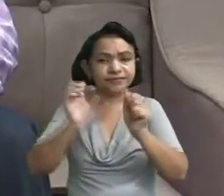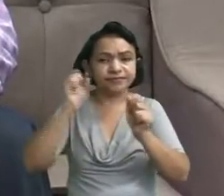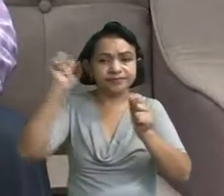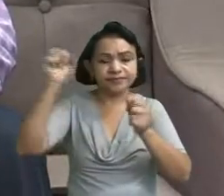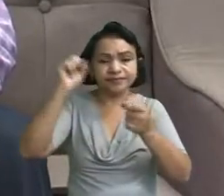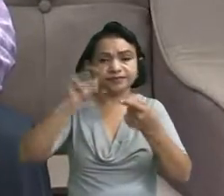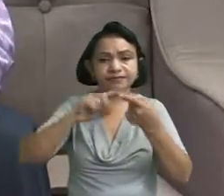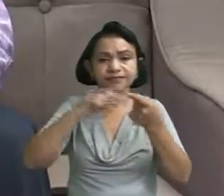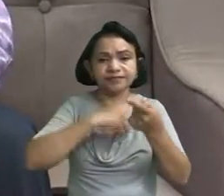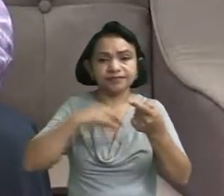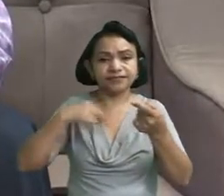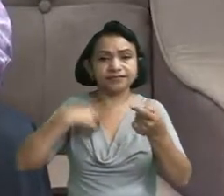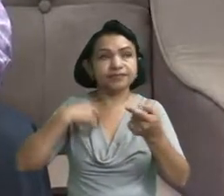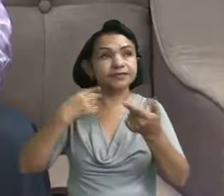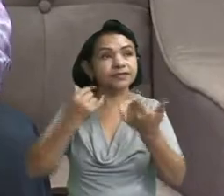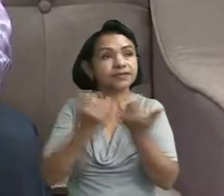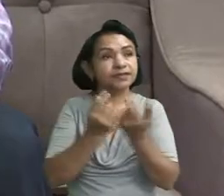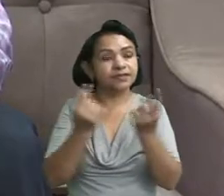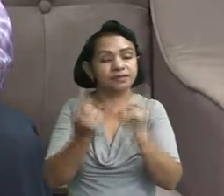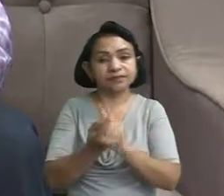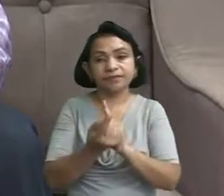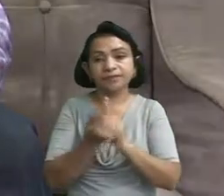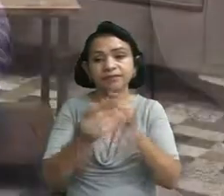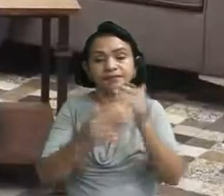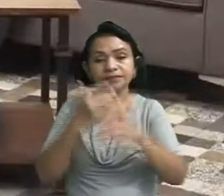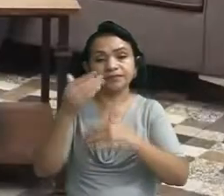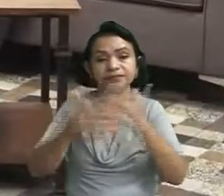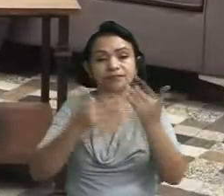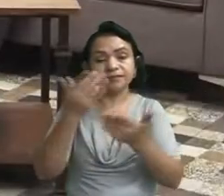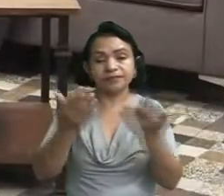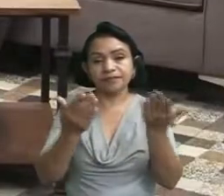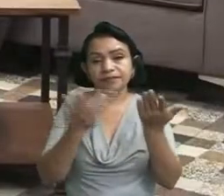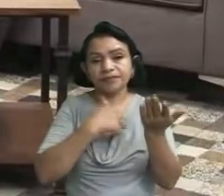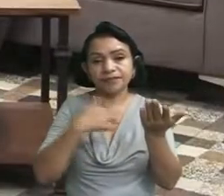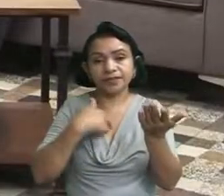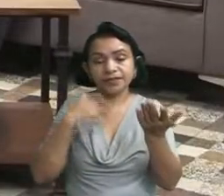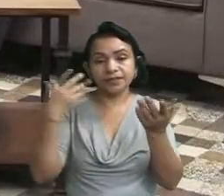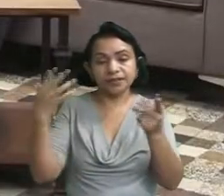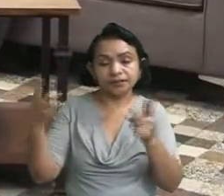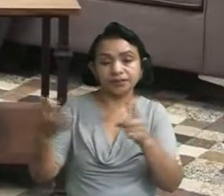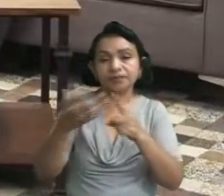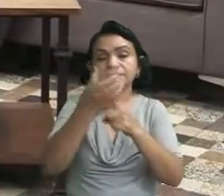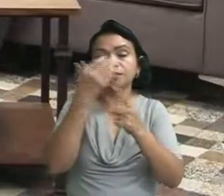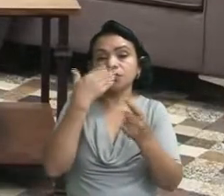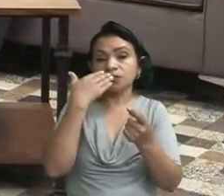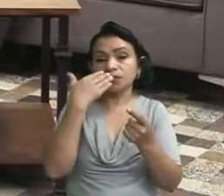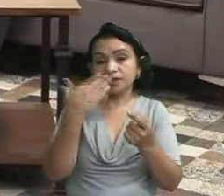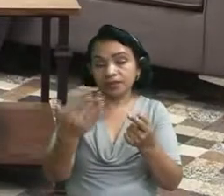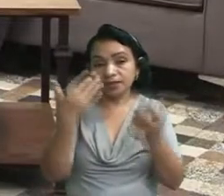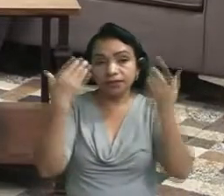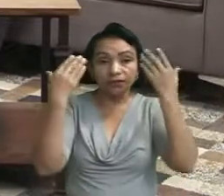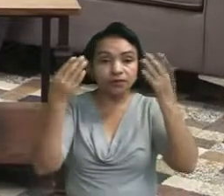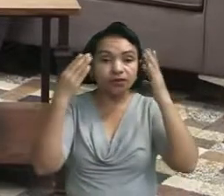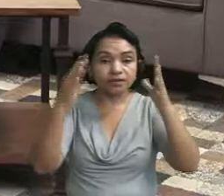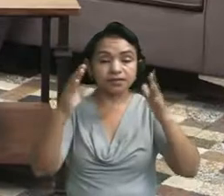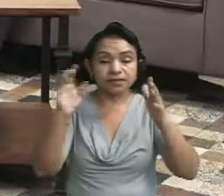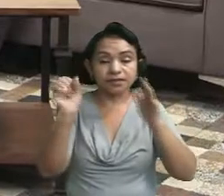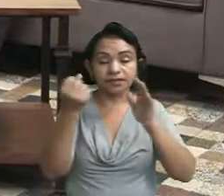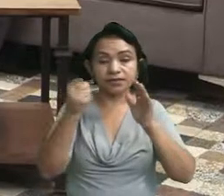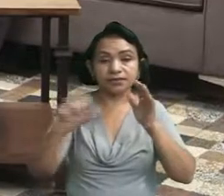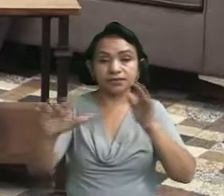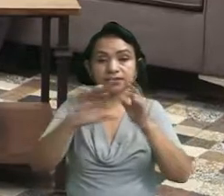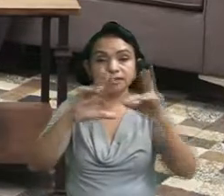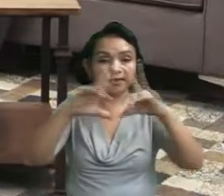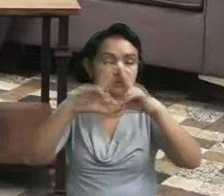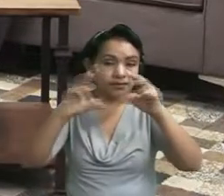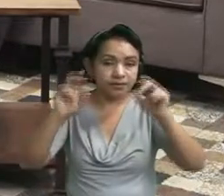conquista se convierte en el trampolín o en el peldaño para la siguiente proceso de conquista. Y en ese sentido también, la sociedad